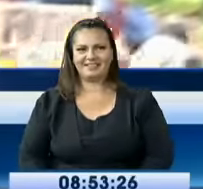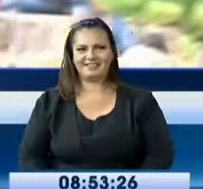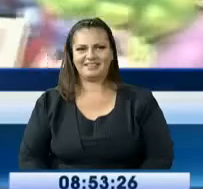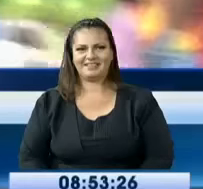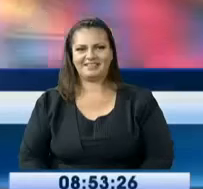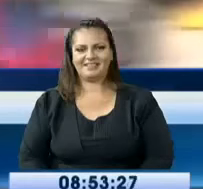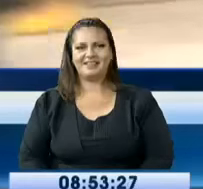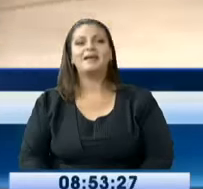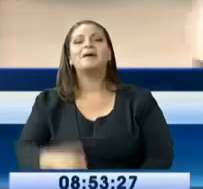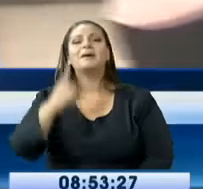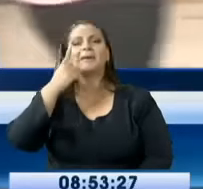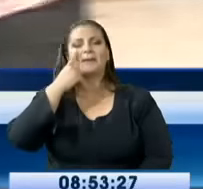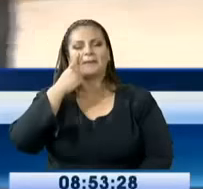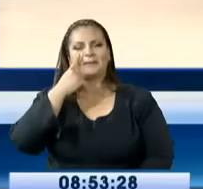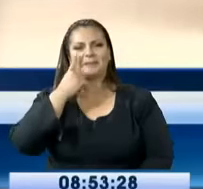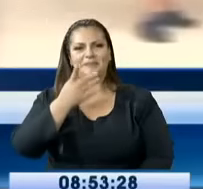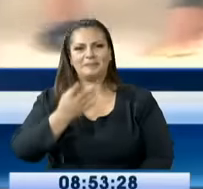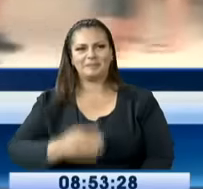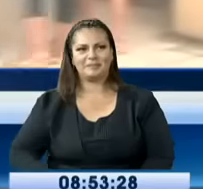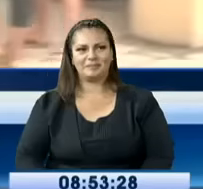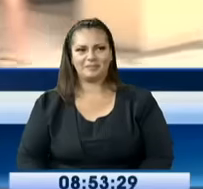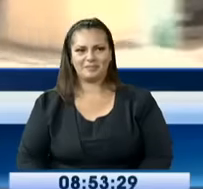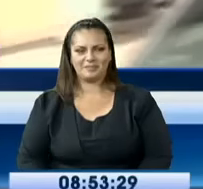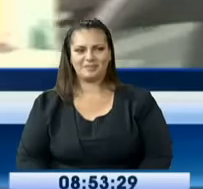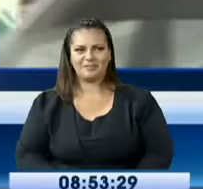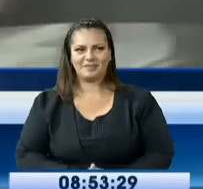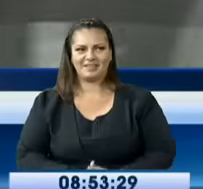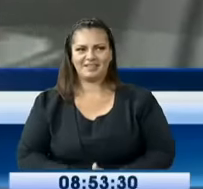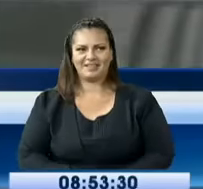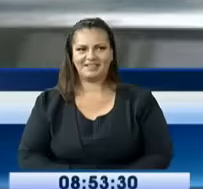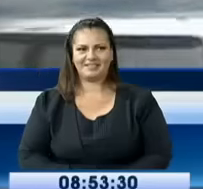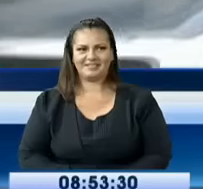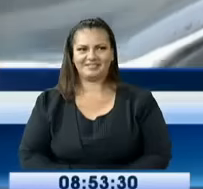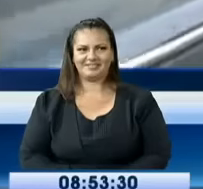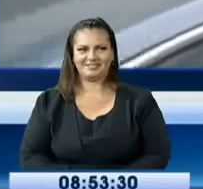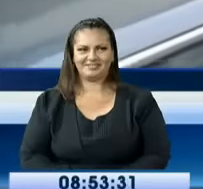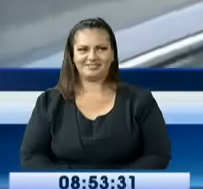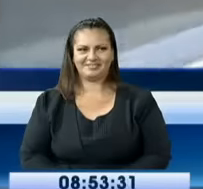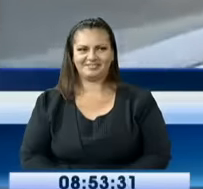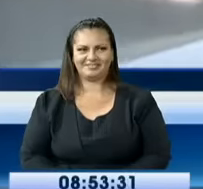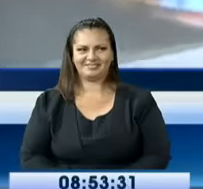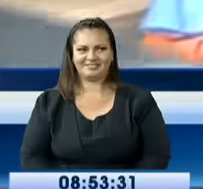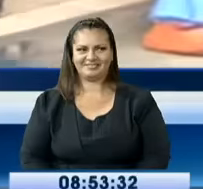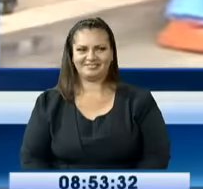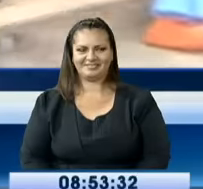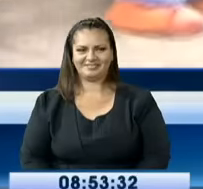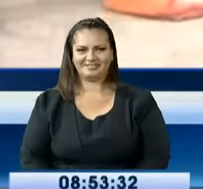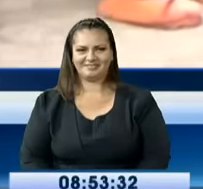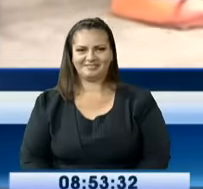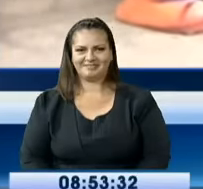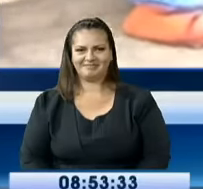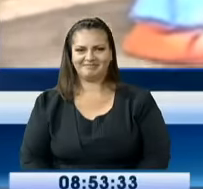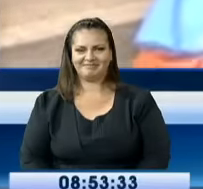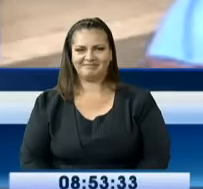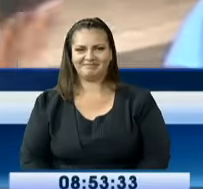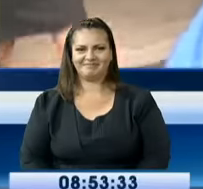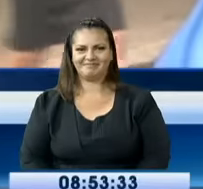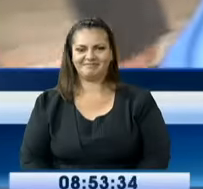Bueno, a ver, déjeme. Vamos a ver. Es grande el déjeme ver. Las imágenes lo dicen todo, no sé. Bueno, se dice... A